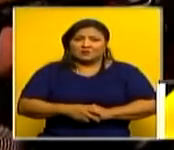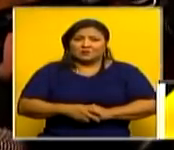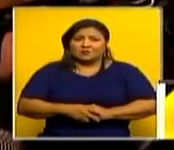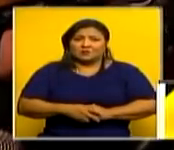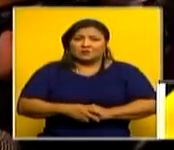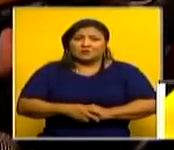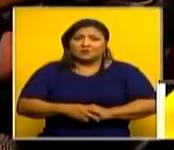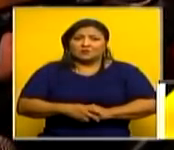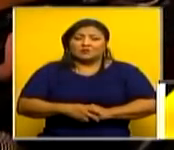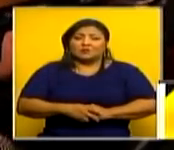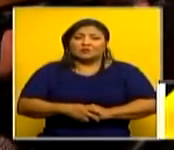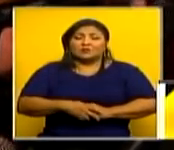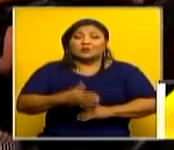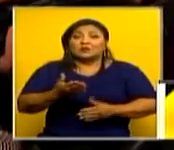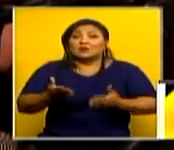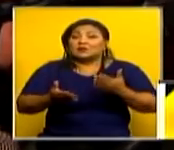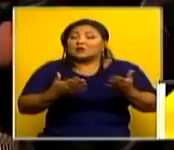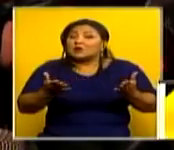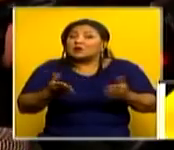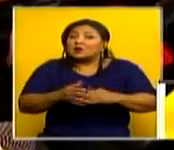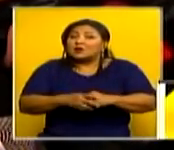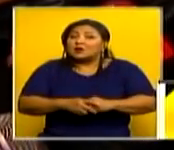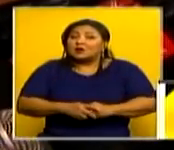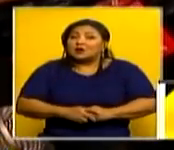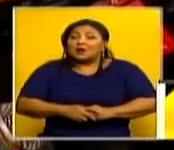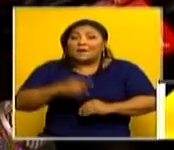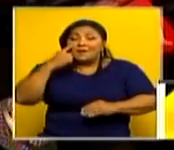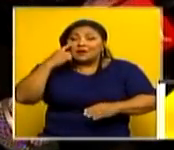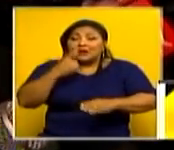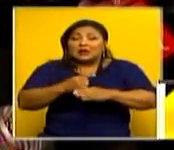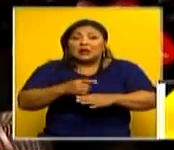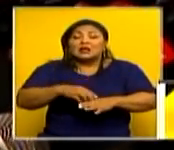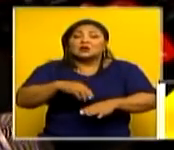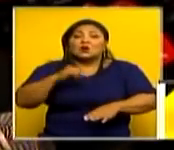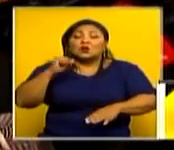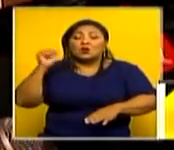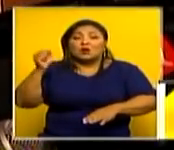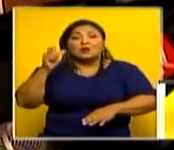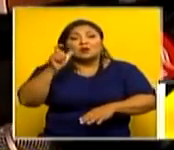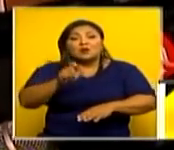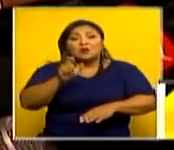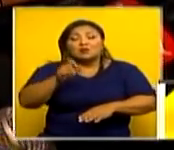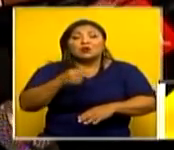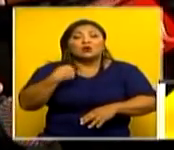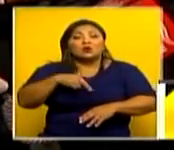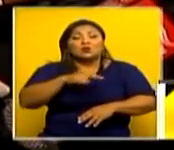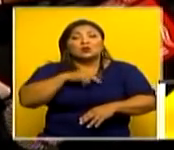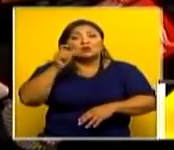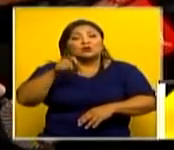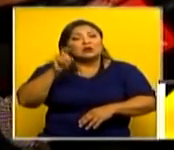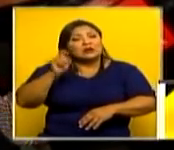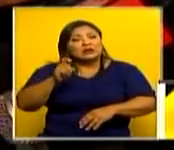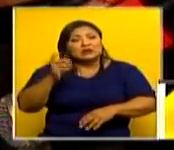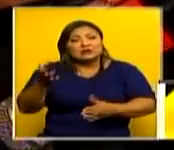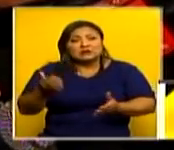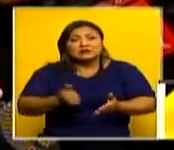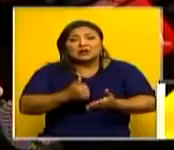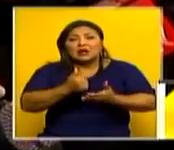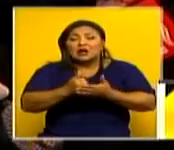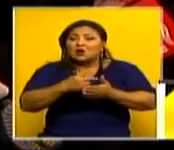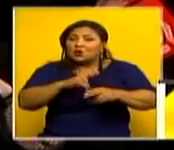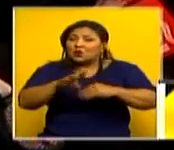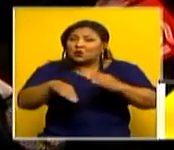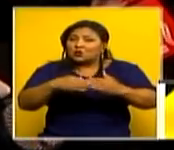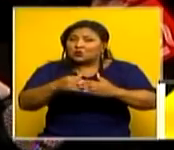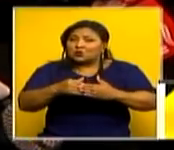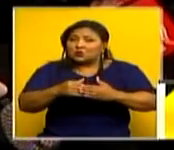legales, encontrar el sentido de lo humano, reivindicar los derechos desde las personas, desde esas personas que necesitan en momentos determinados mayor